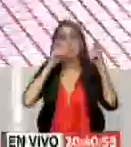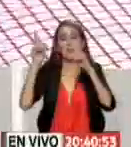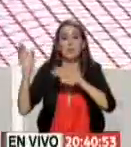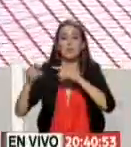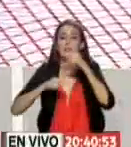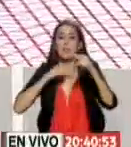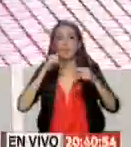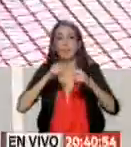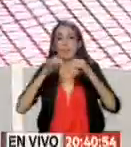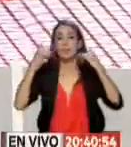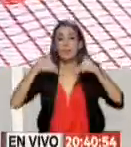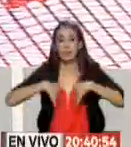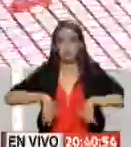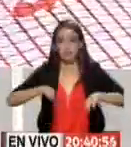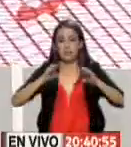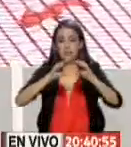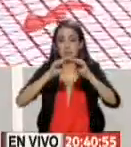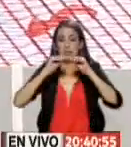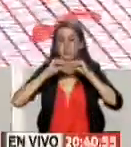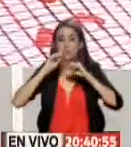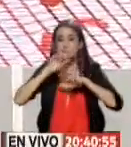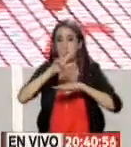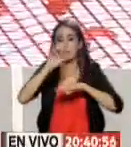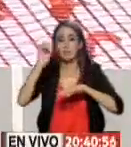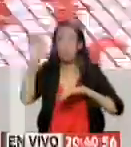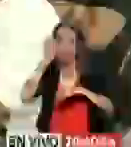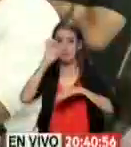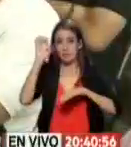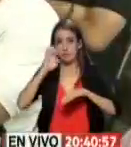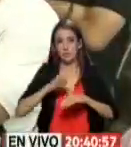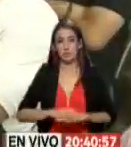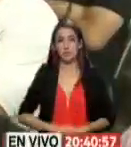a las movilizaciones anunciadas para el próximo 30 de enero.